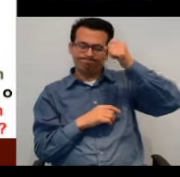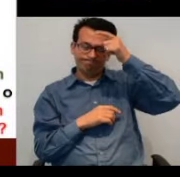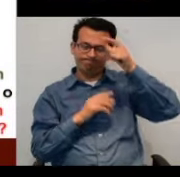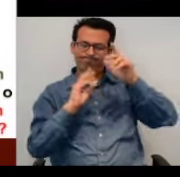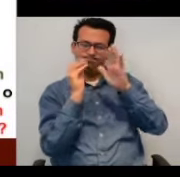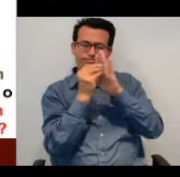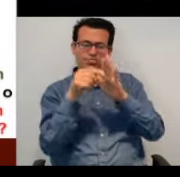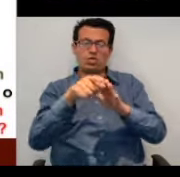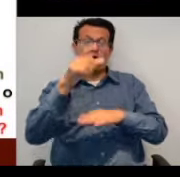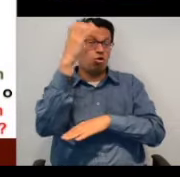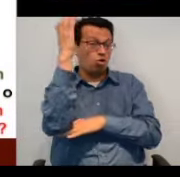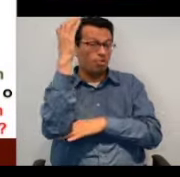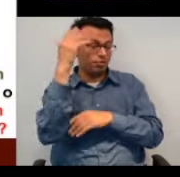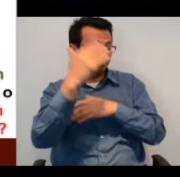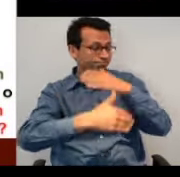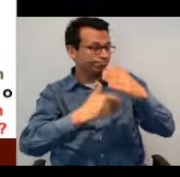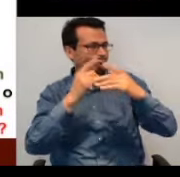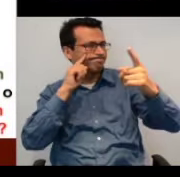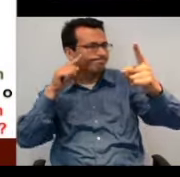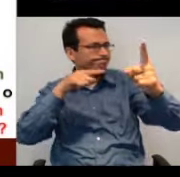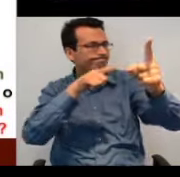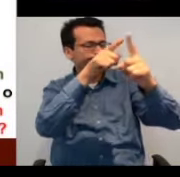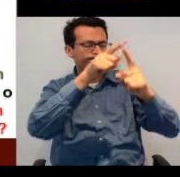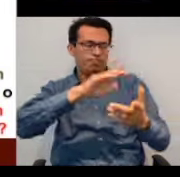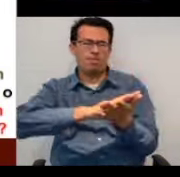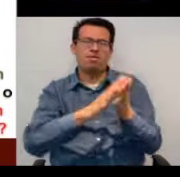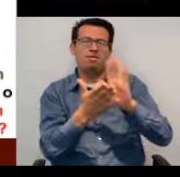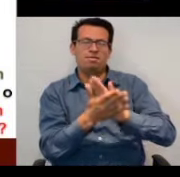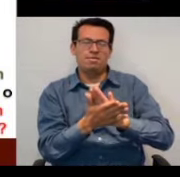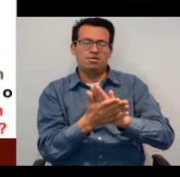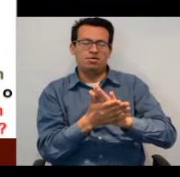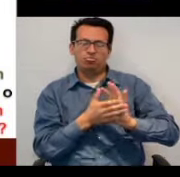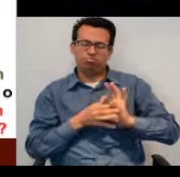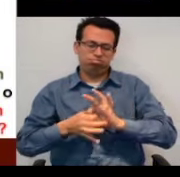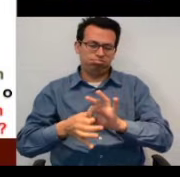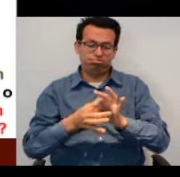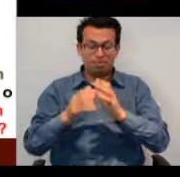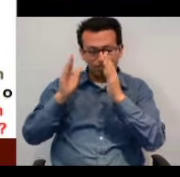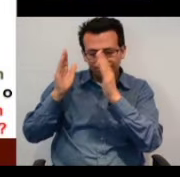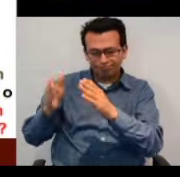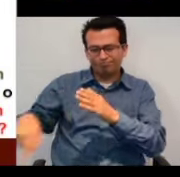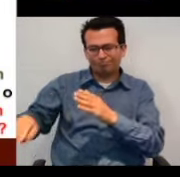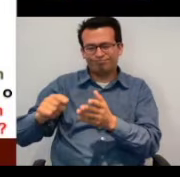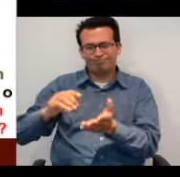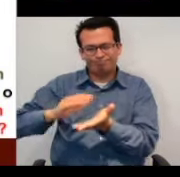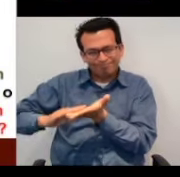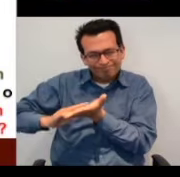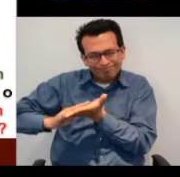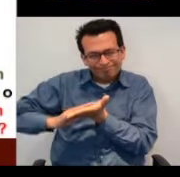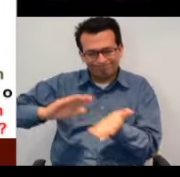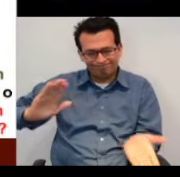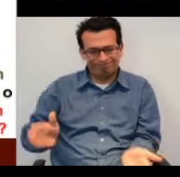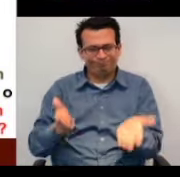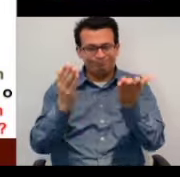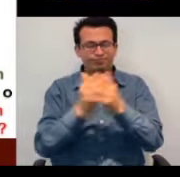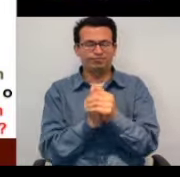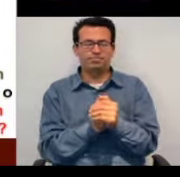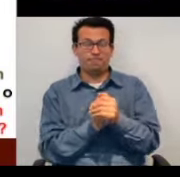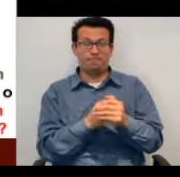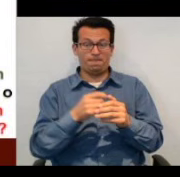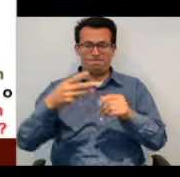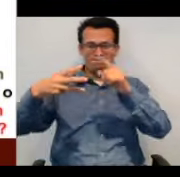la reconciliación con un enfoque de reparación. Y acá viene una tercera distinción conceptual que es clave tener